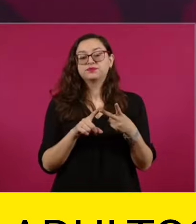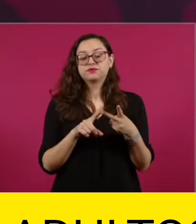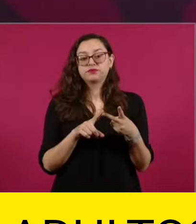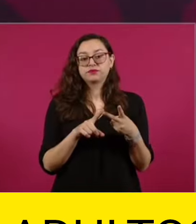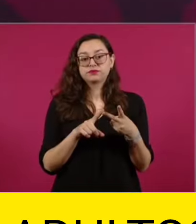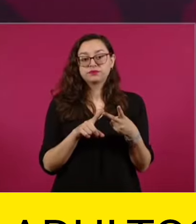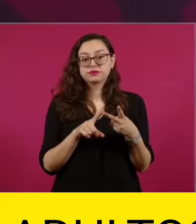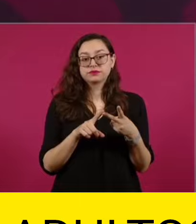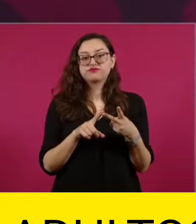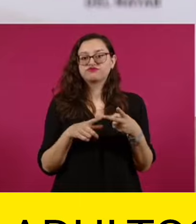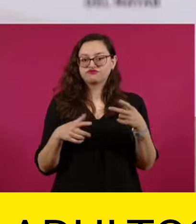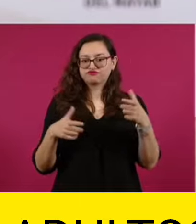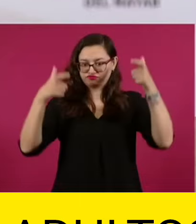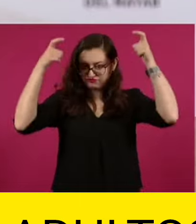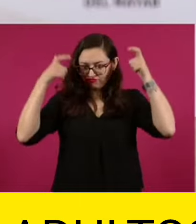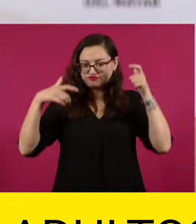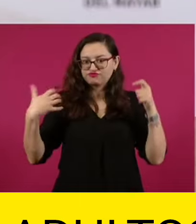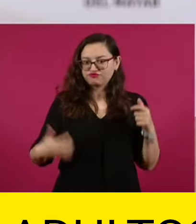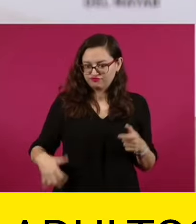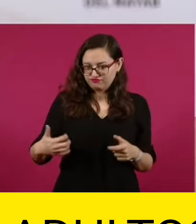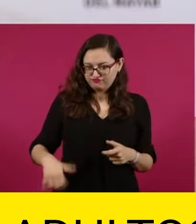un buen mariachi,